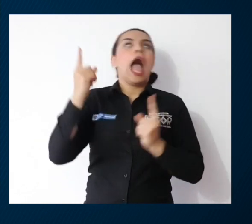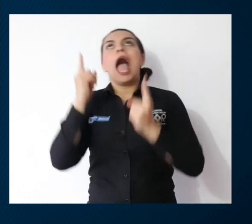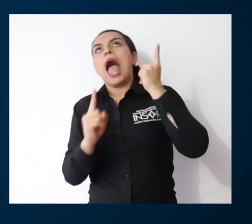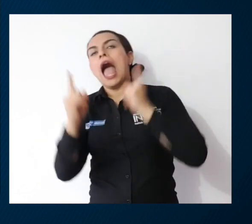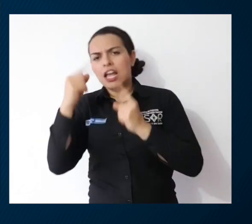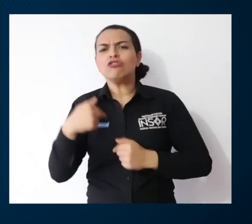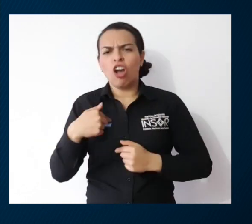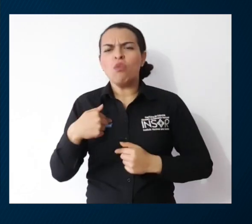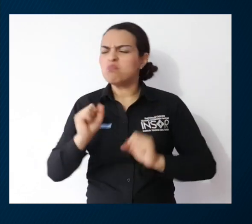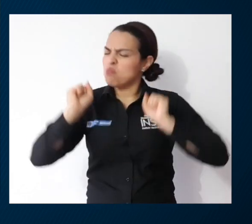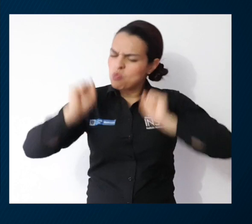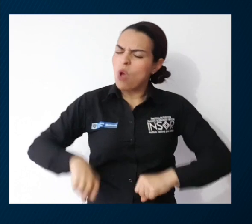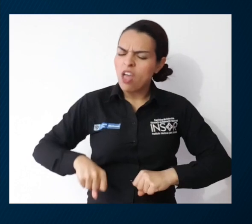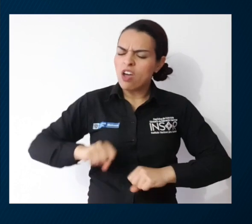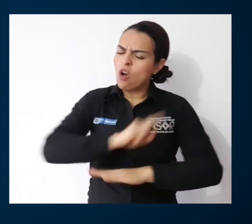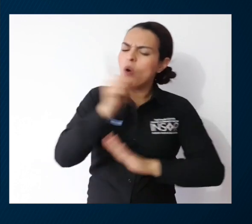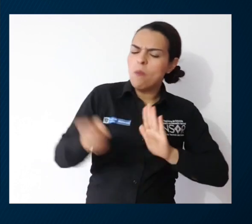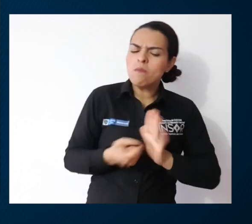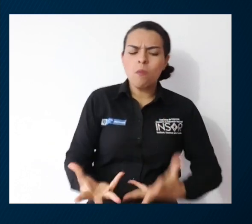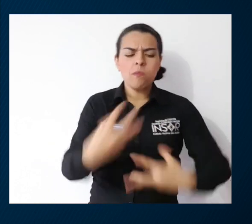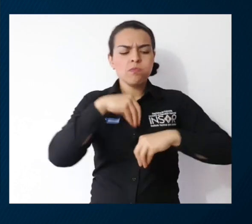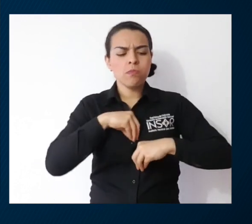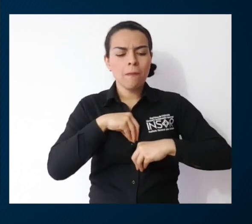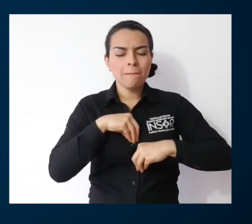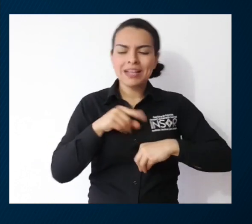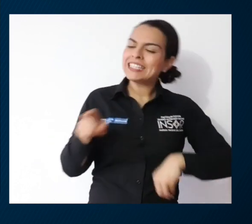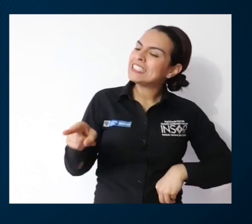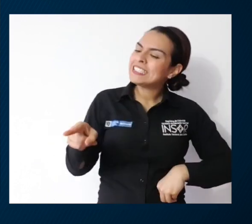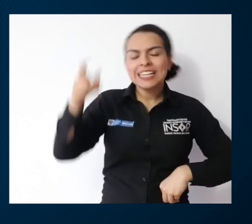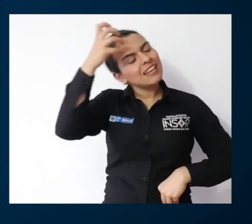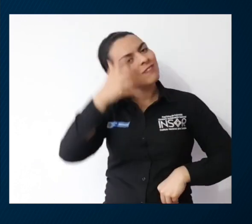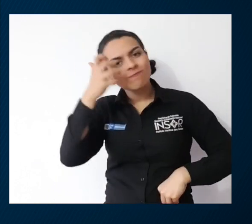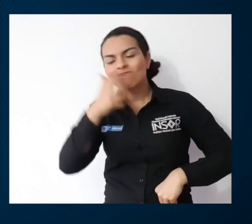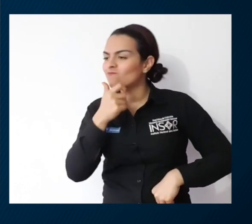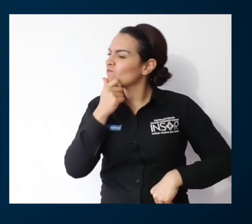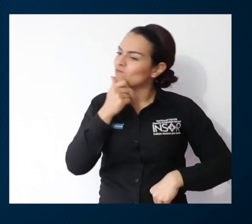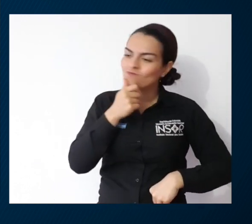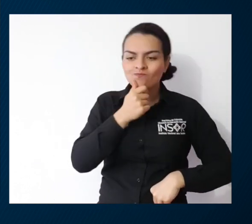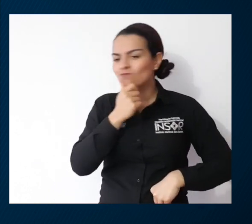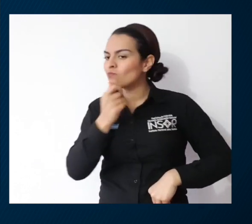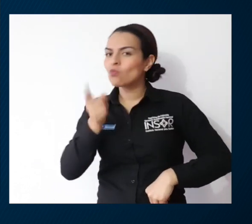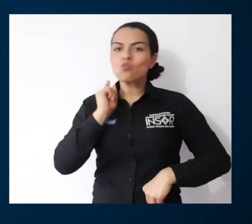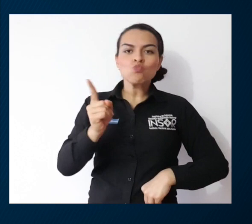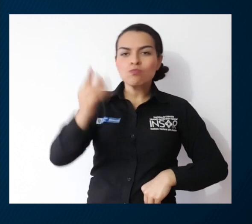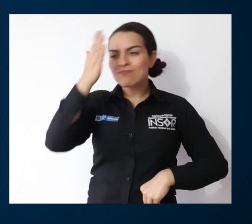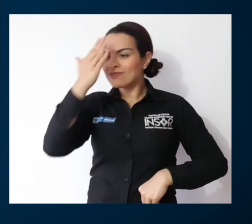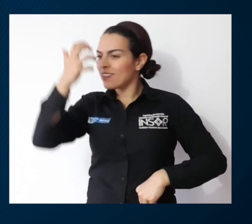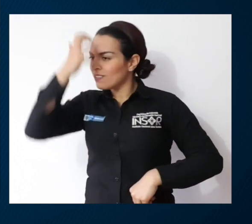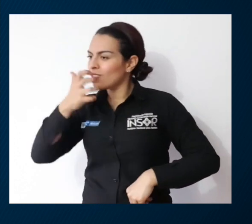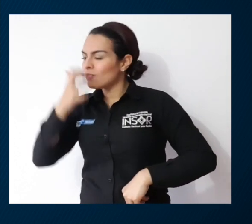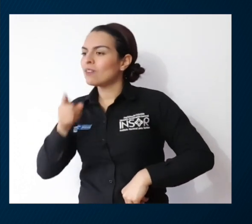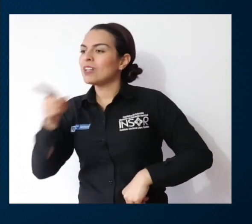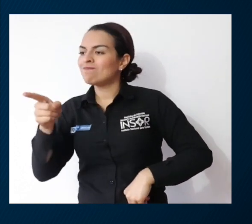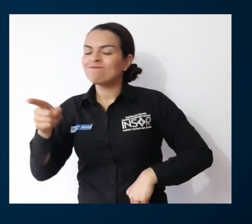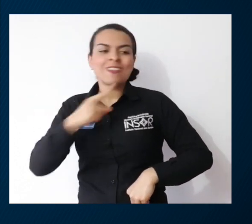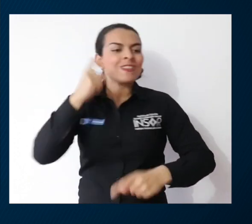todo, pero el sistema institucional de evaluación no, porque esto, mejor dicho, es como una caja de Pandora que viene